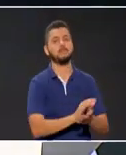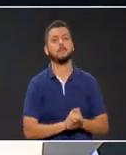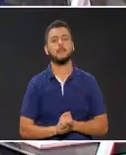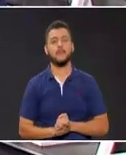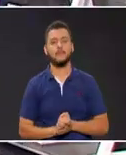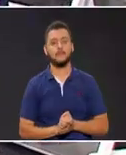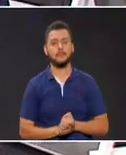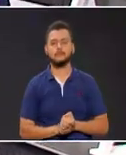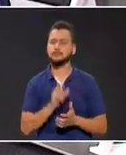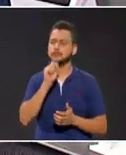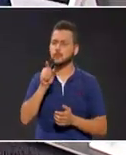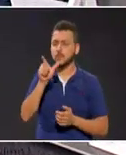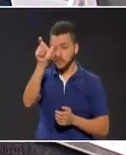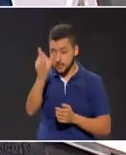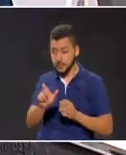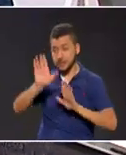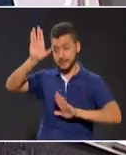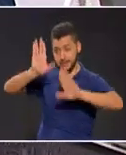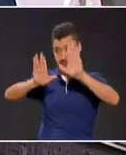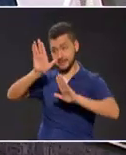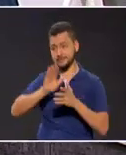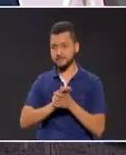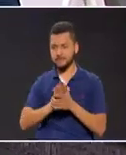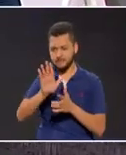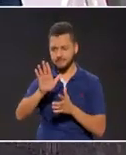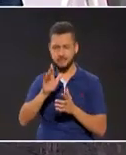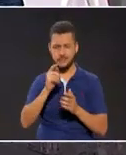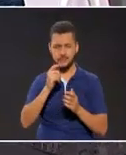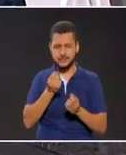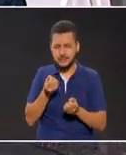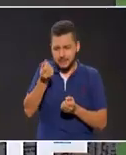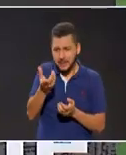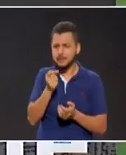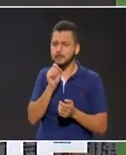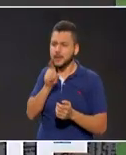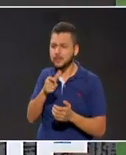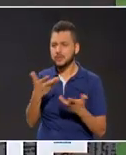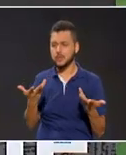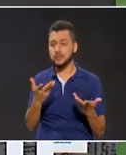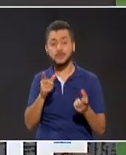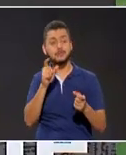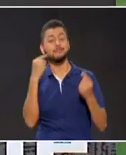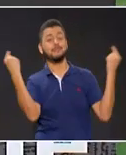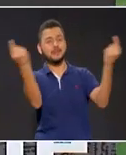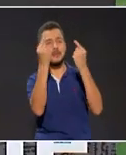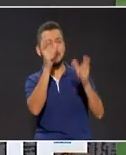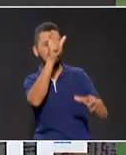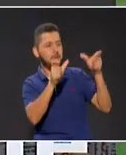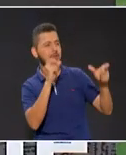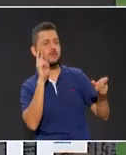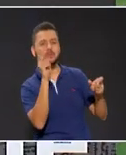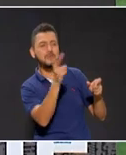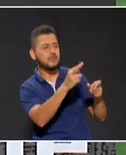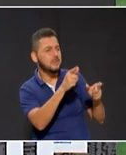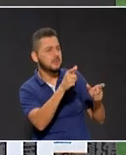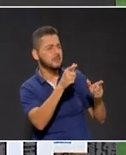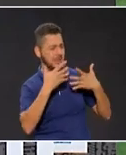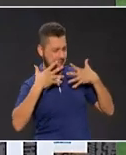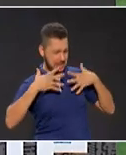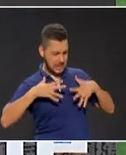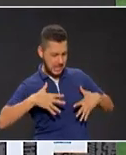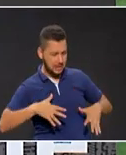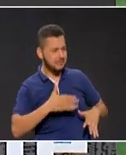un elemento que no se ha tocado y es el que buena parte de estos grupos de habitantes de calle están también